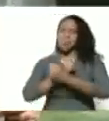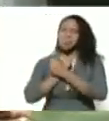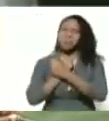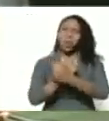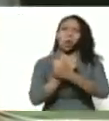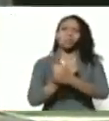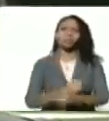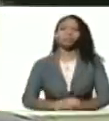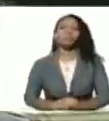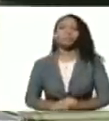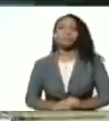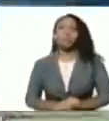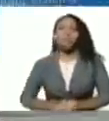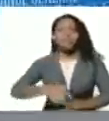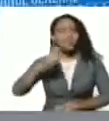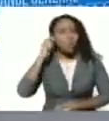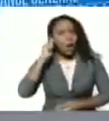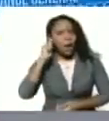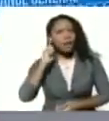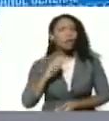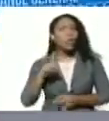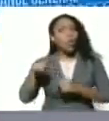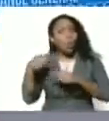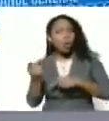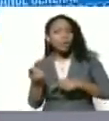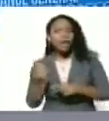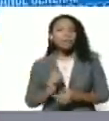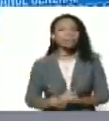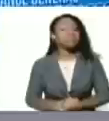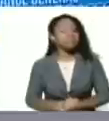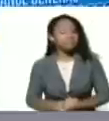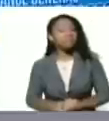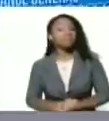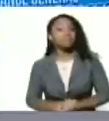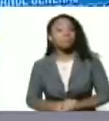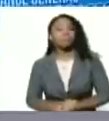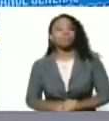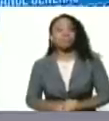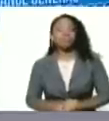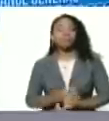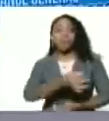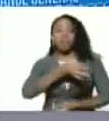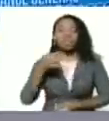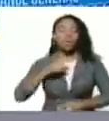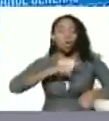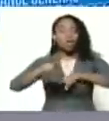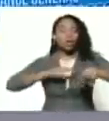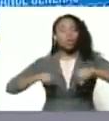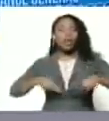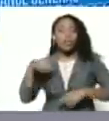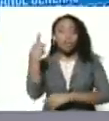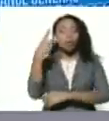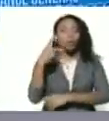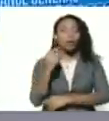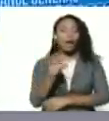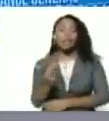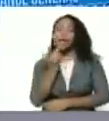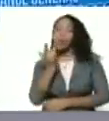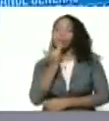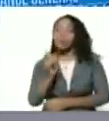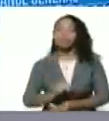amorosa. Elimar Benítez, ¿ah? Hernández, coordinadora de la parroquia San Agustín.